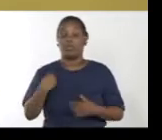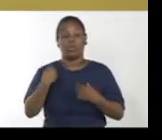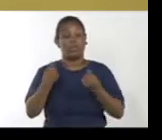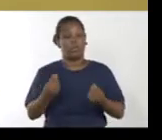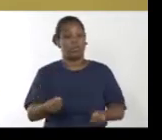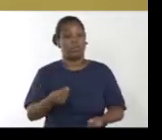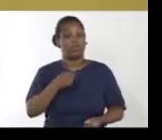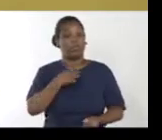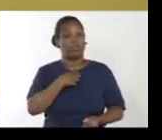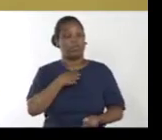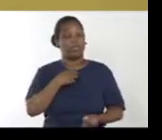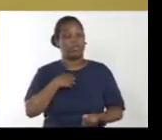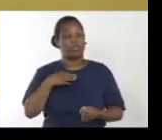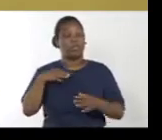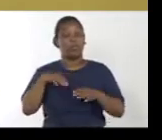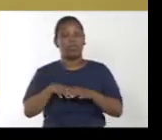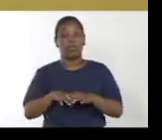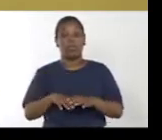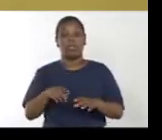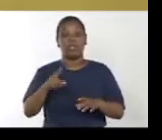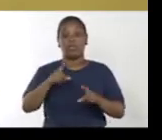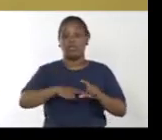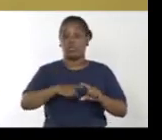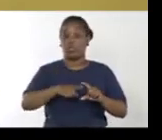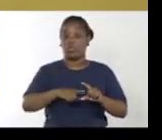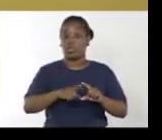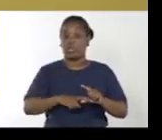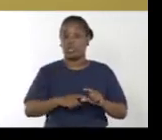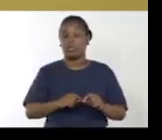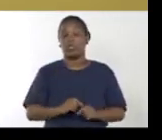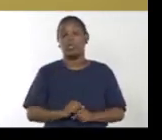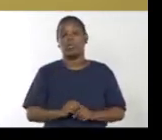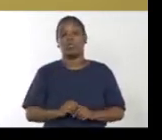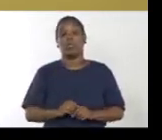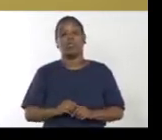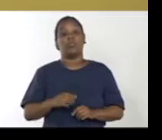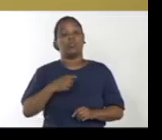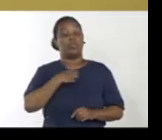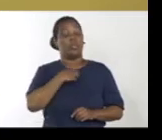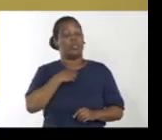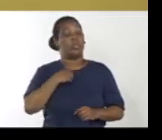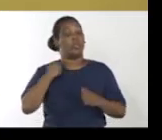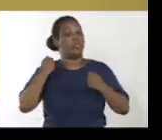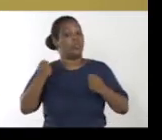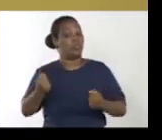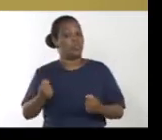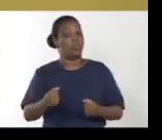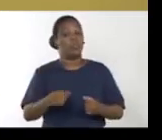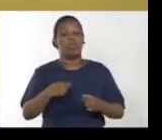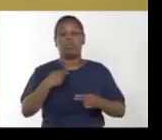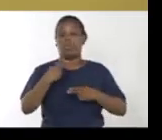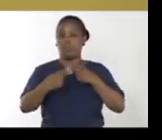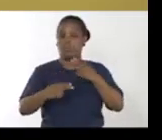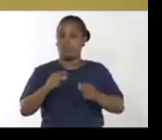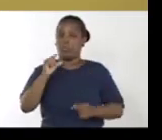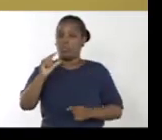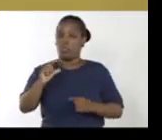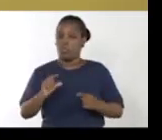proponga deben cubrir esos contenidos. Así que solo deben esmerarse,